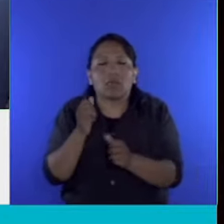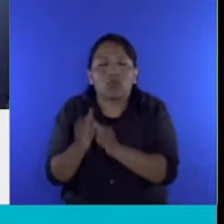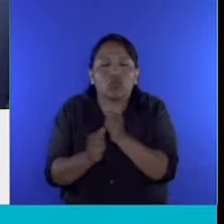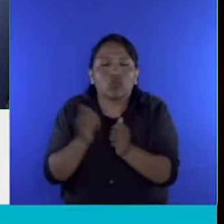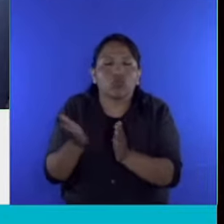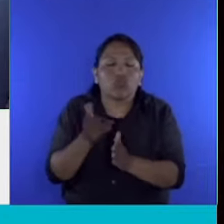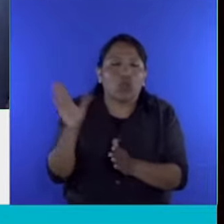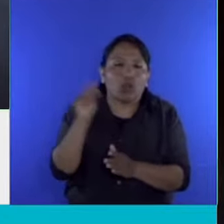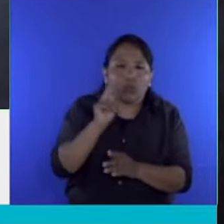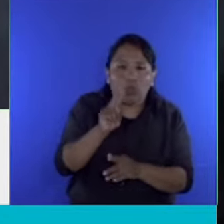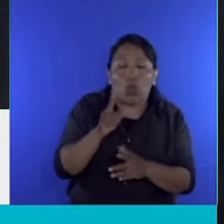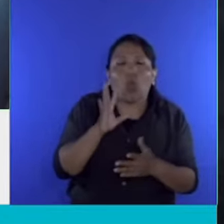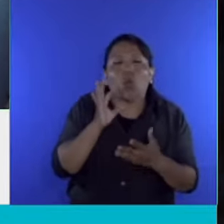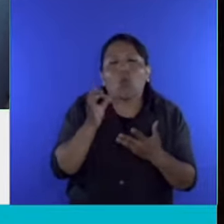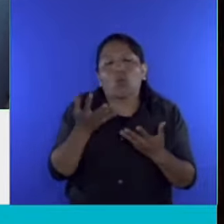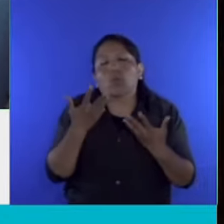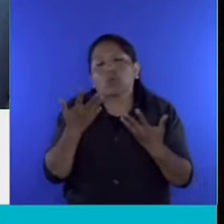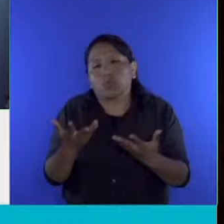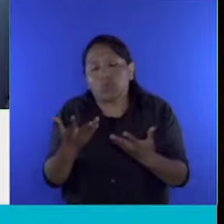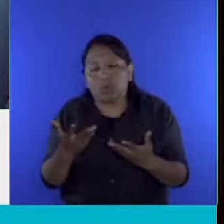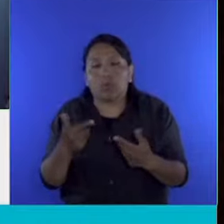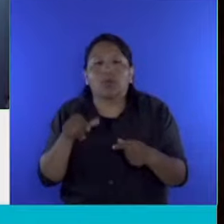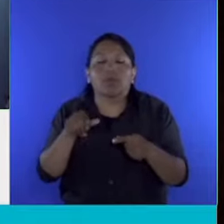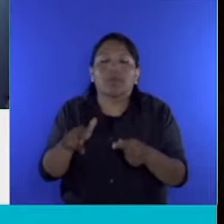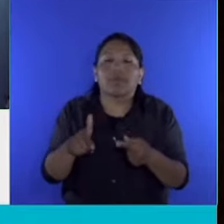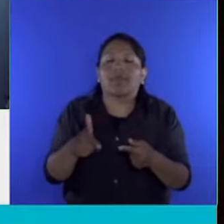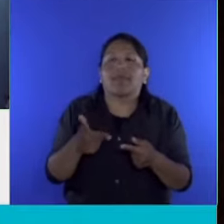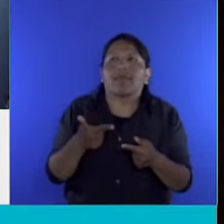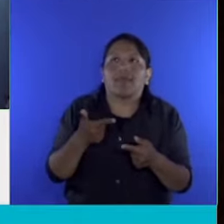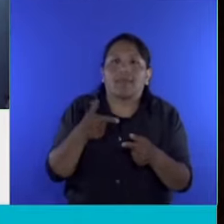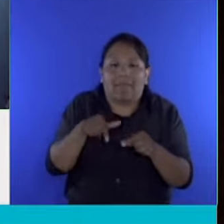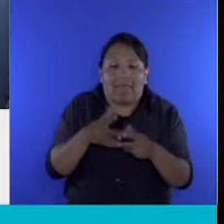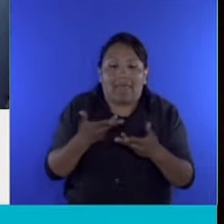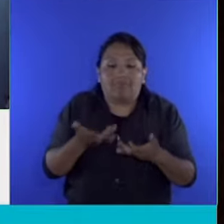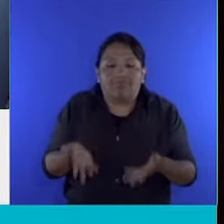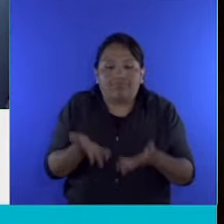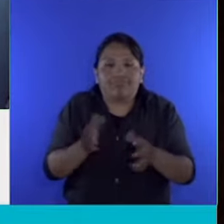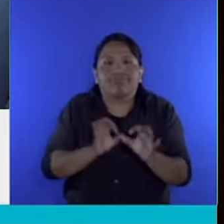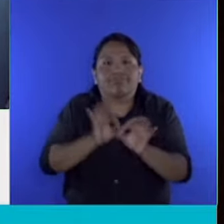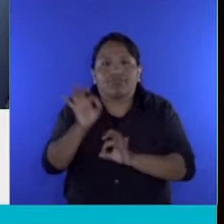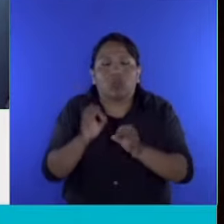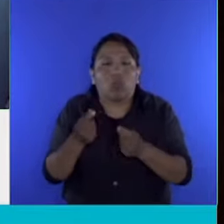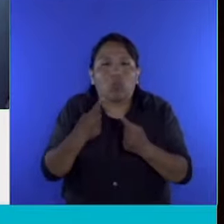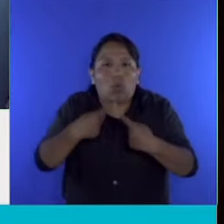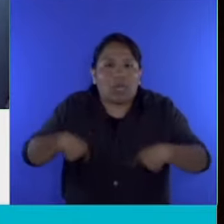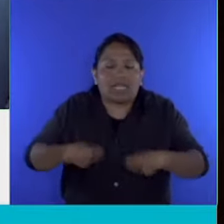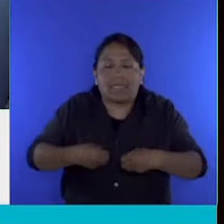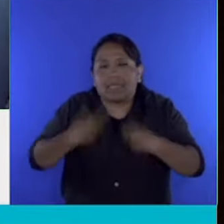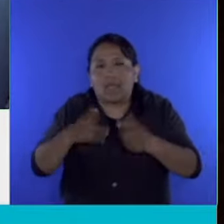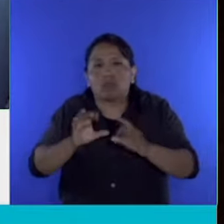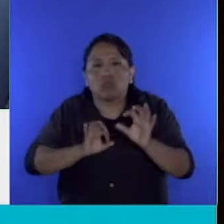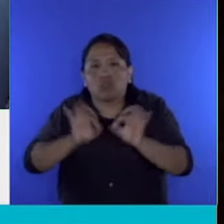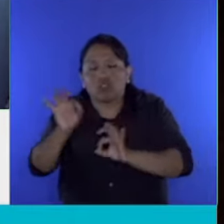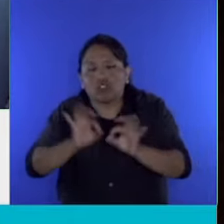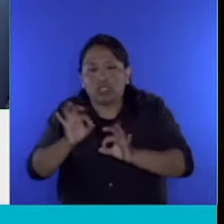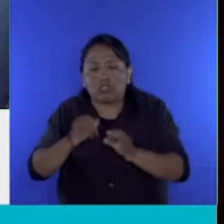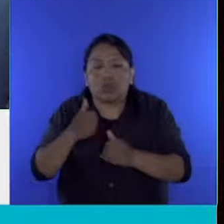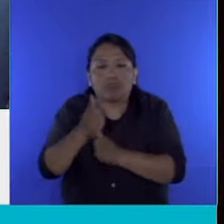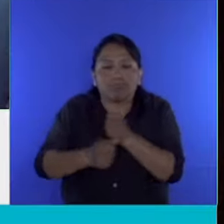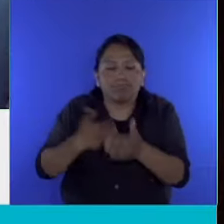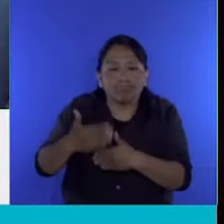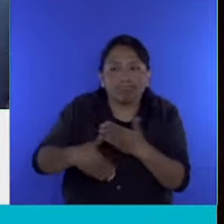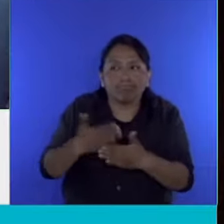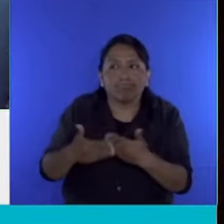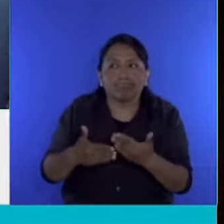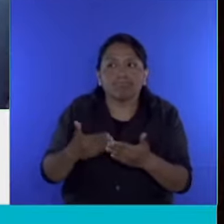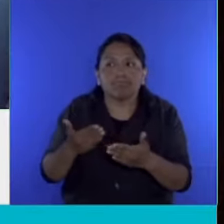audiovisual obviamente para llevar adelante un proyecto de estas características como cualquier otro proyecto productivo la situación de